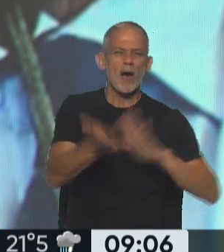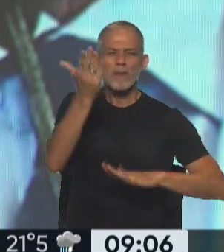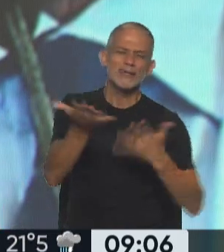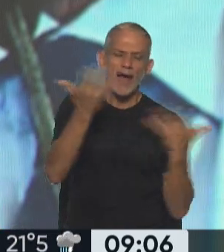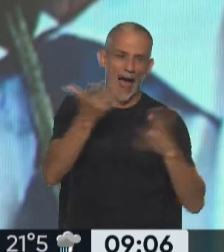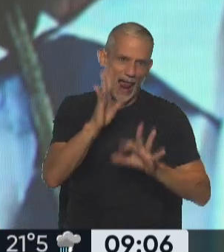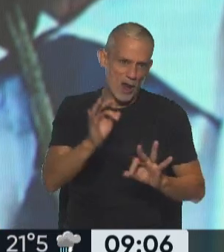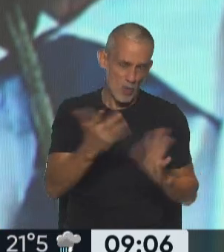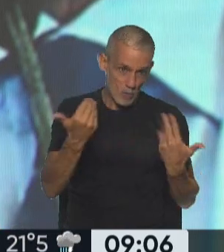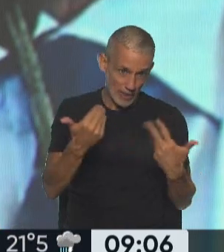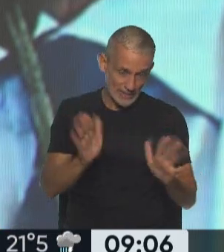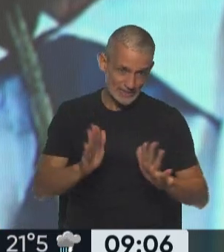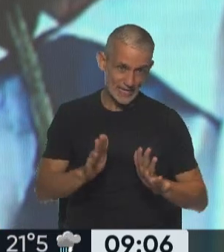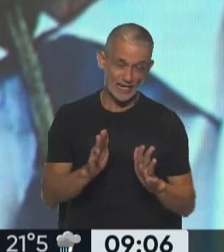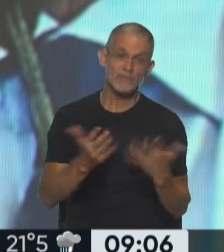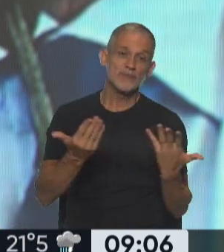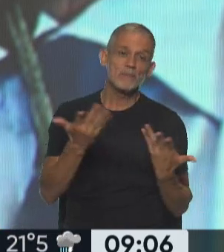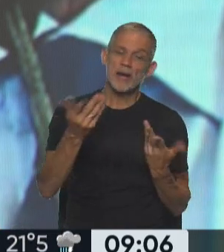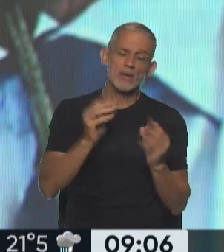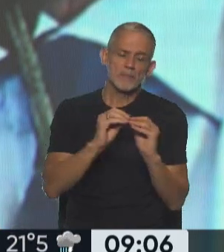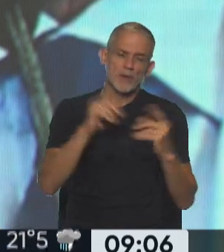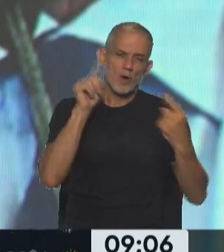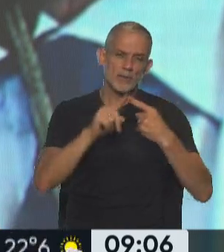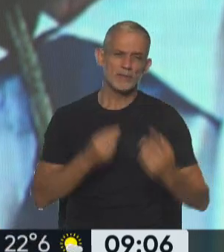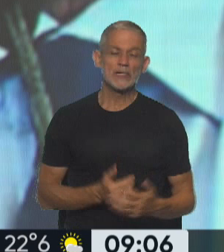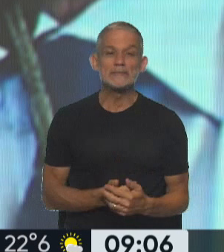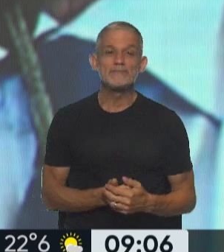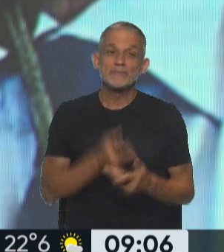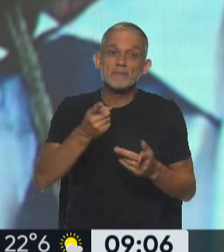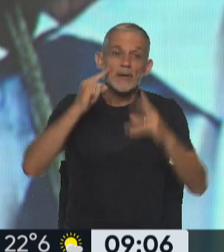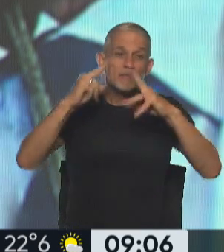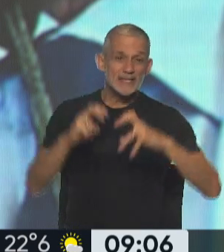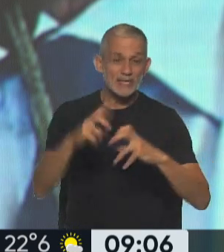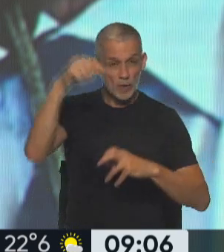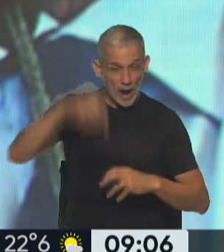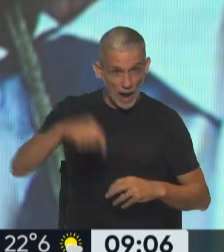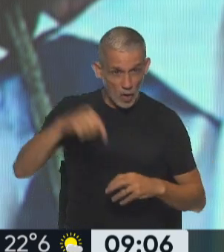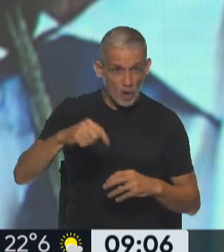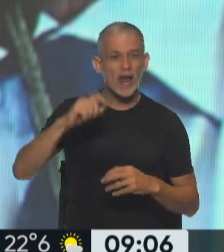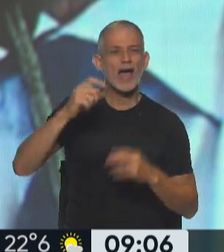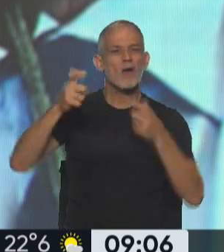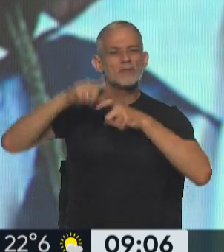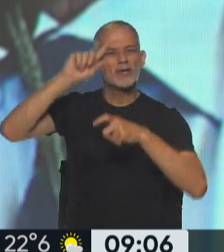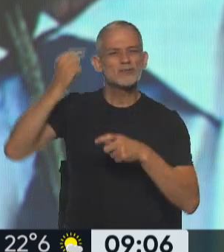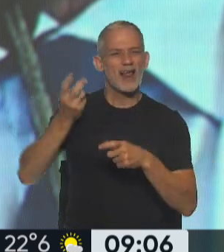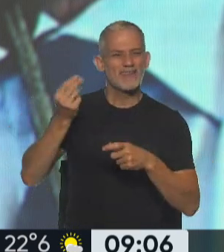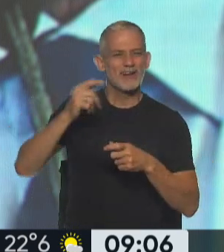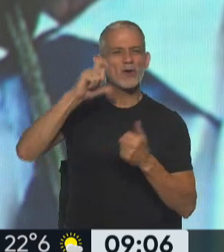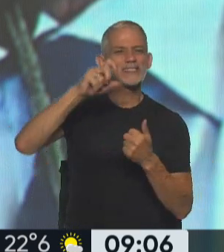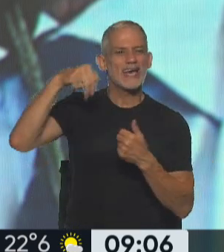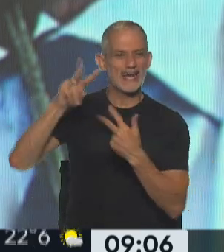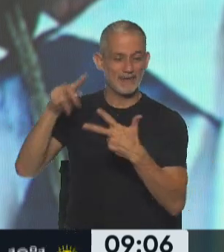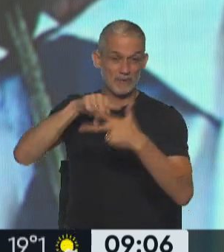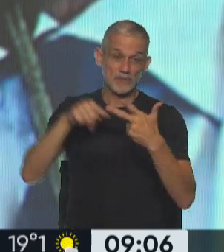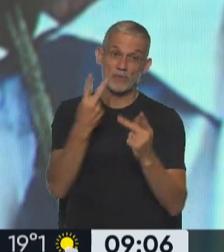que hayan querido generar, una corrida cambiaria para X fin determinado motivo. Eso es lo que está investigando en este momento la Comisión Nacional de Valores.